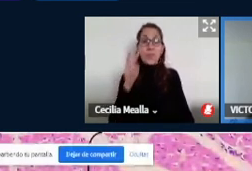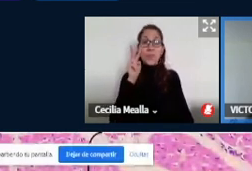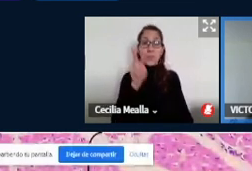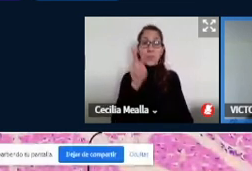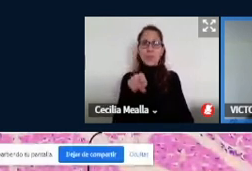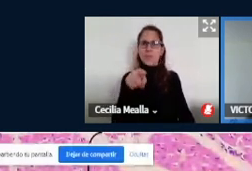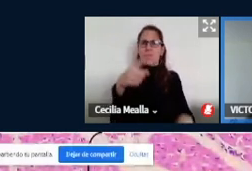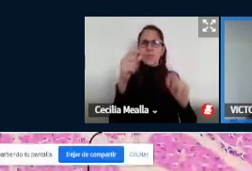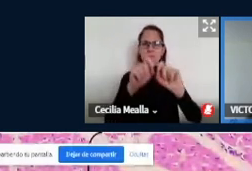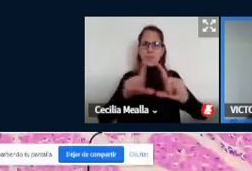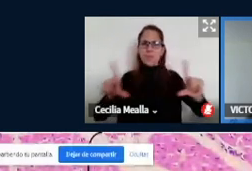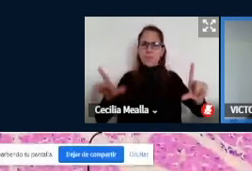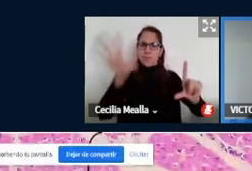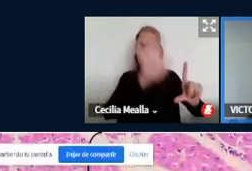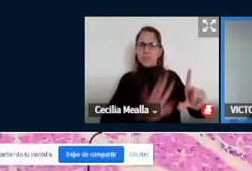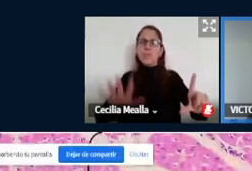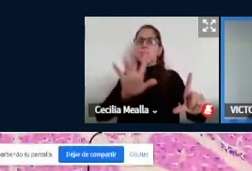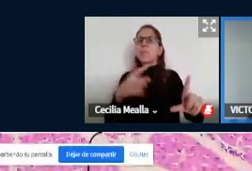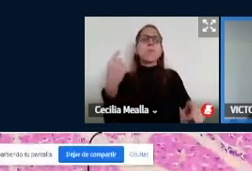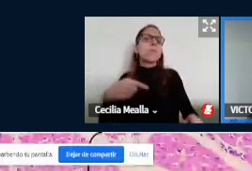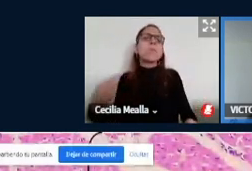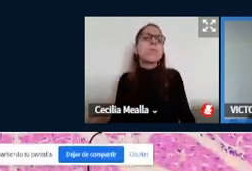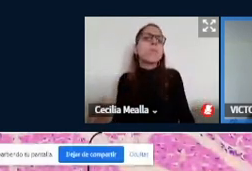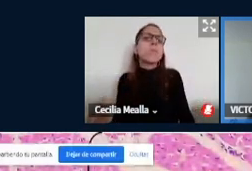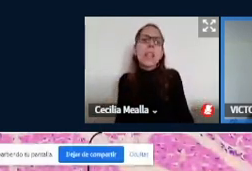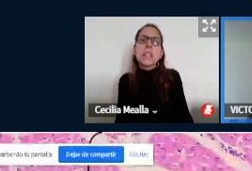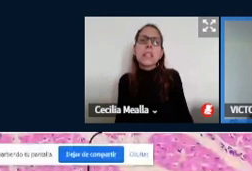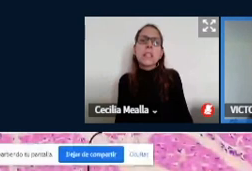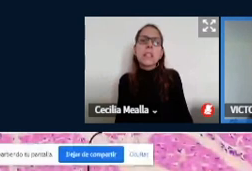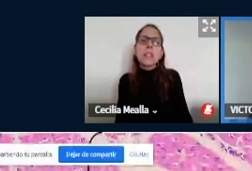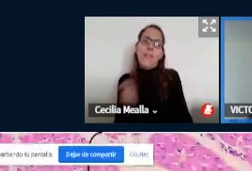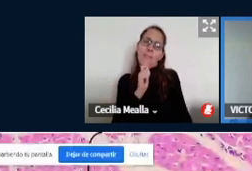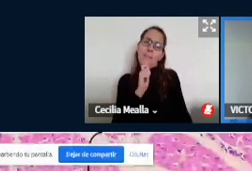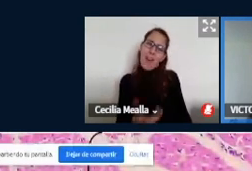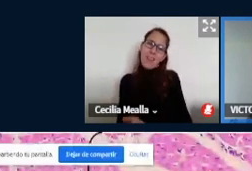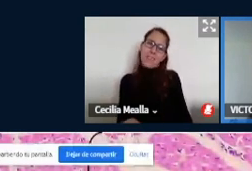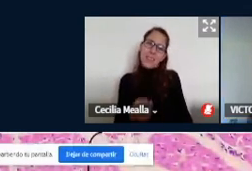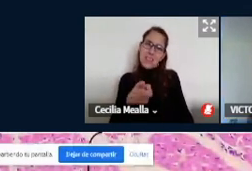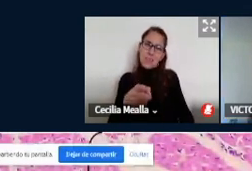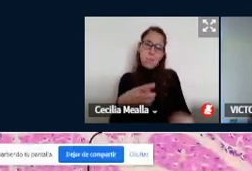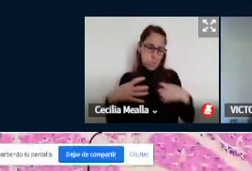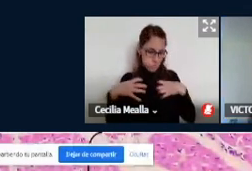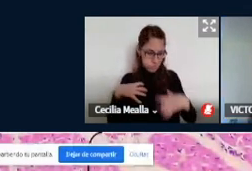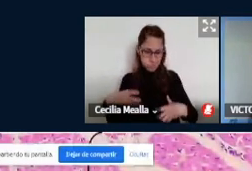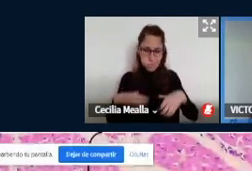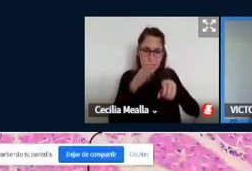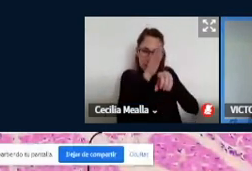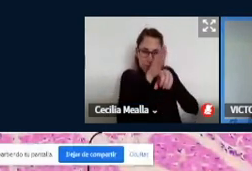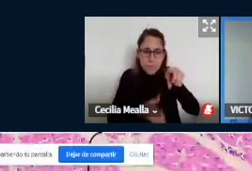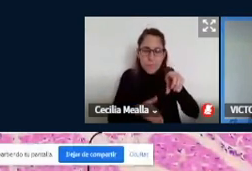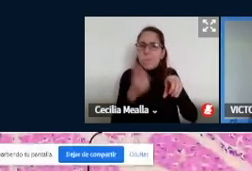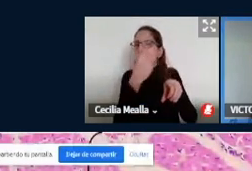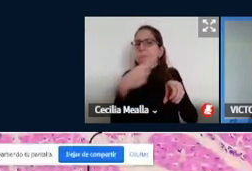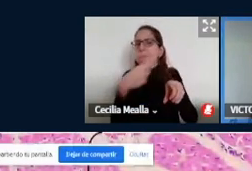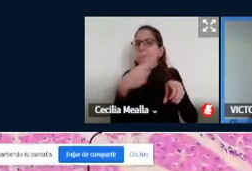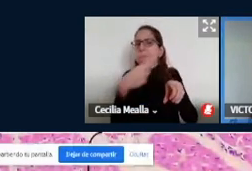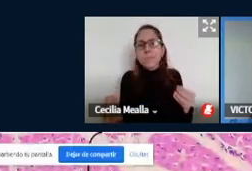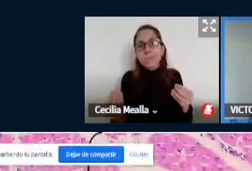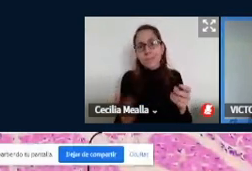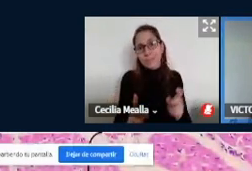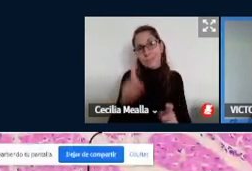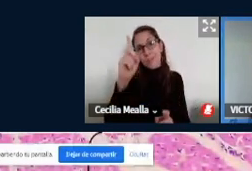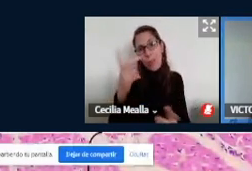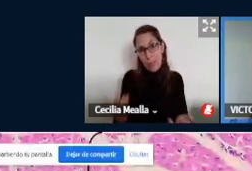viendo un corte de qué órgano. Esto es fácil, ¿sí? Está medio escrito acá